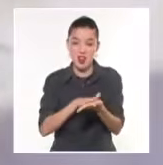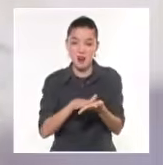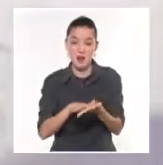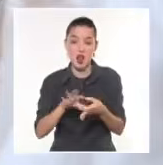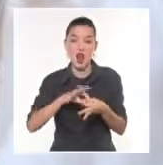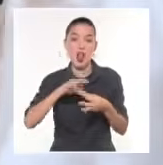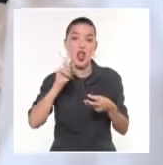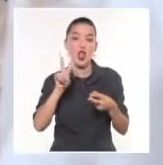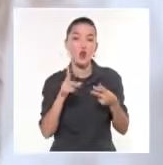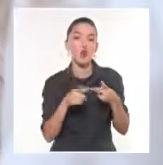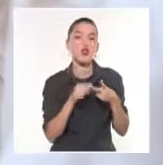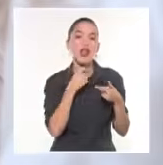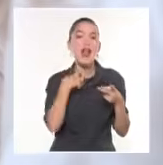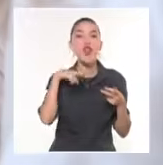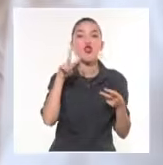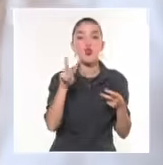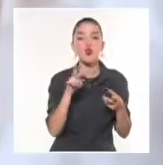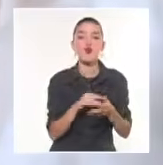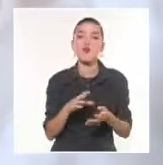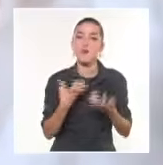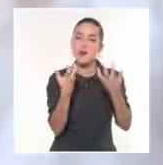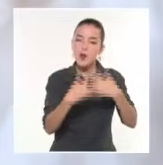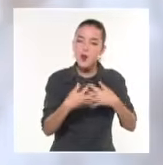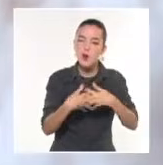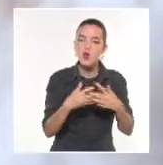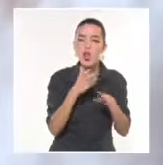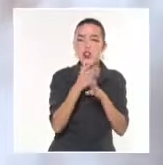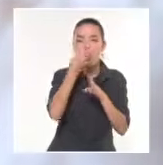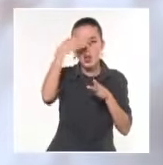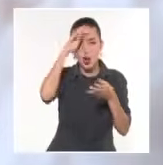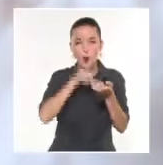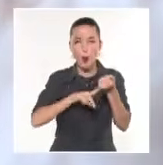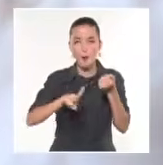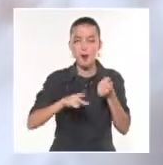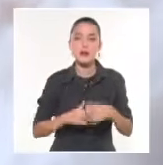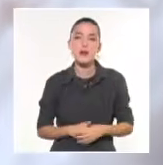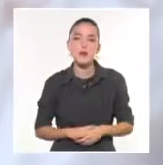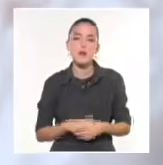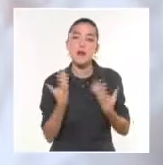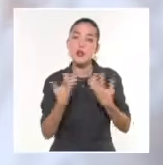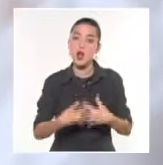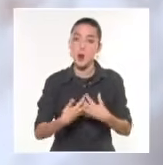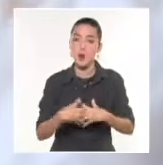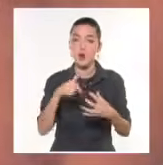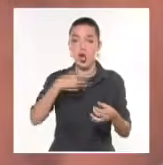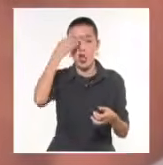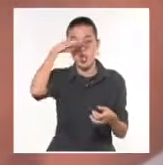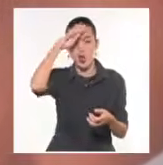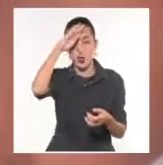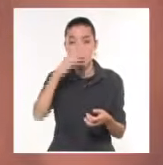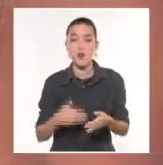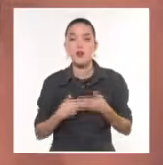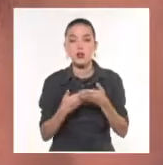Santiago de Cuba con este fin son muy precisas. LABEX las produce en el país, así disminuye costos y garantiza su